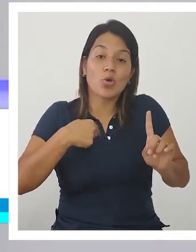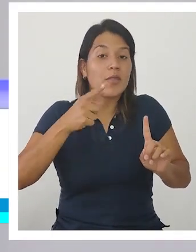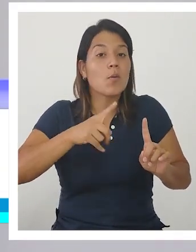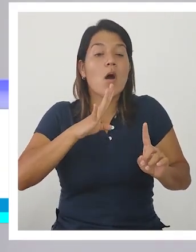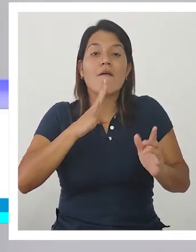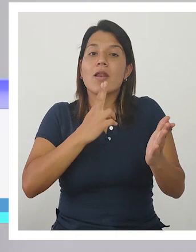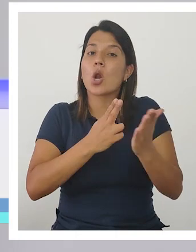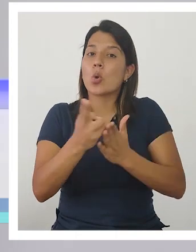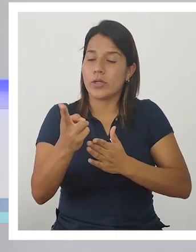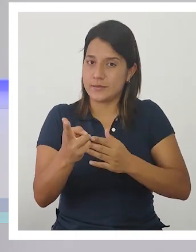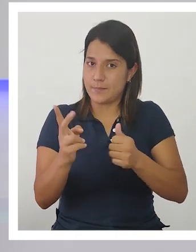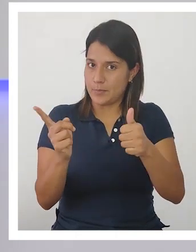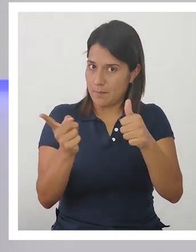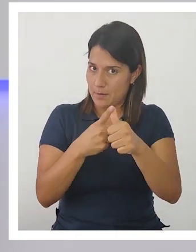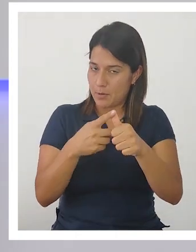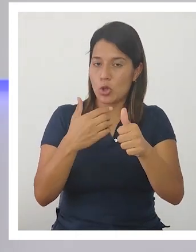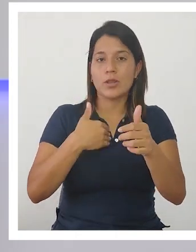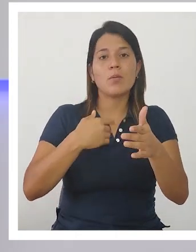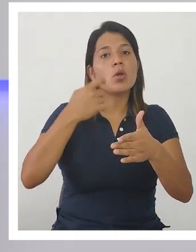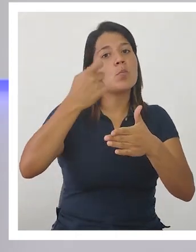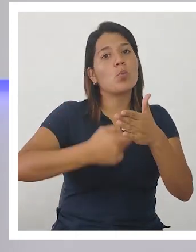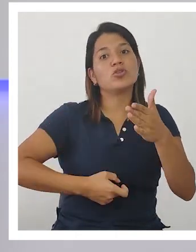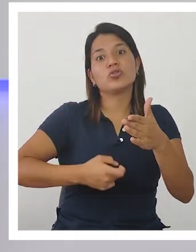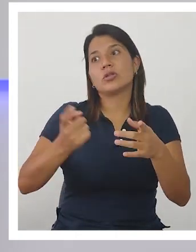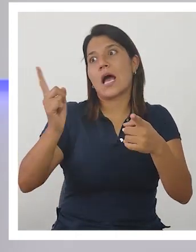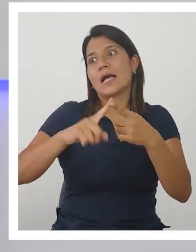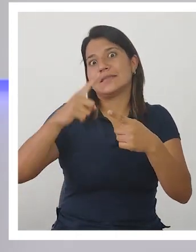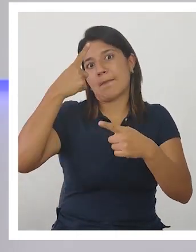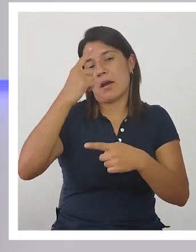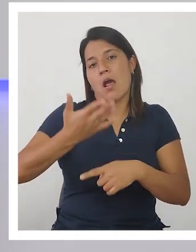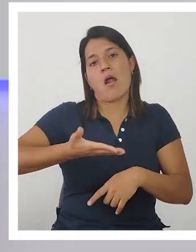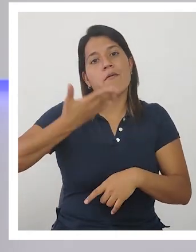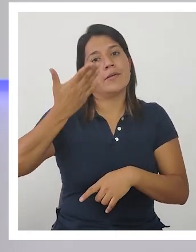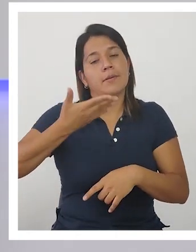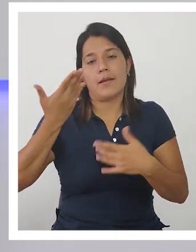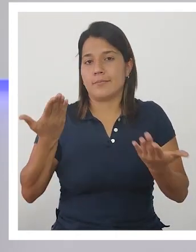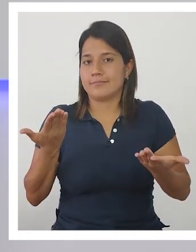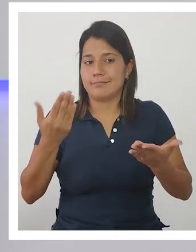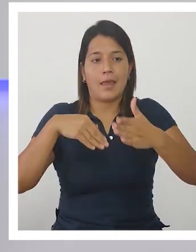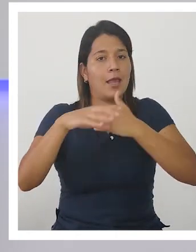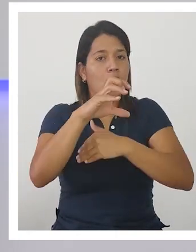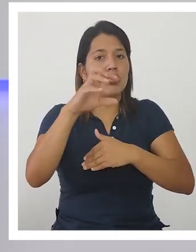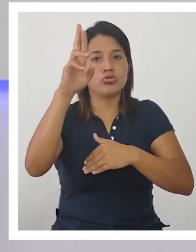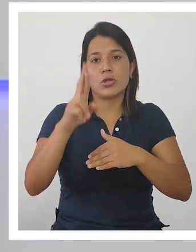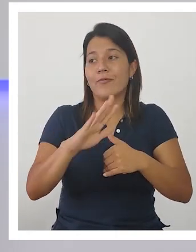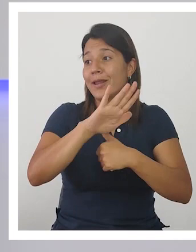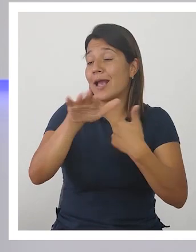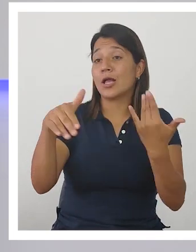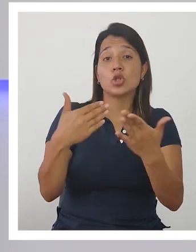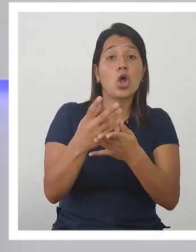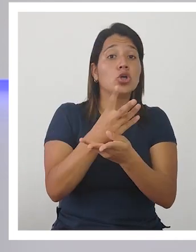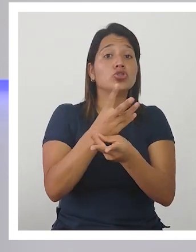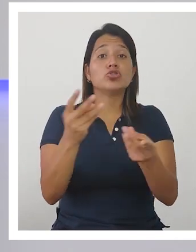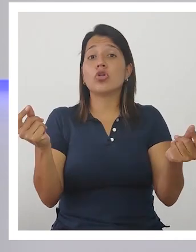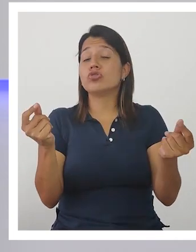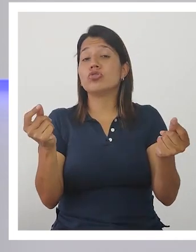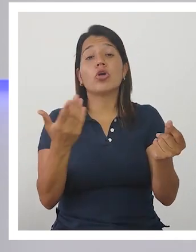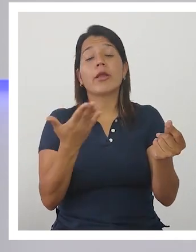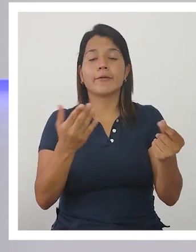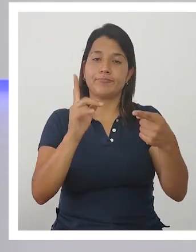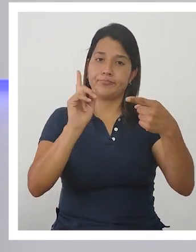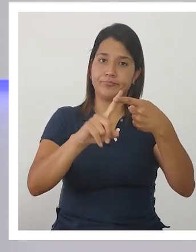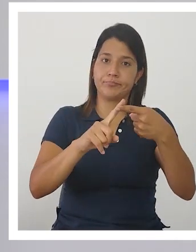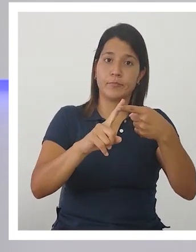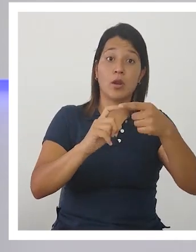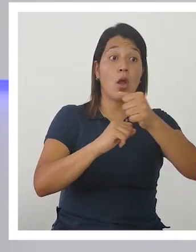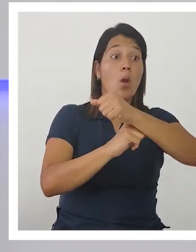1, tenemos un impuesto hasta por respirar. En Costa Rica todo lo arreglamos con 2 cosas básicas: un puente Bailey